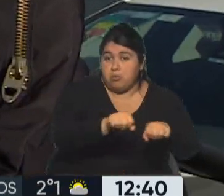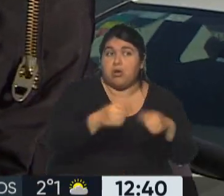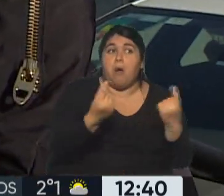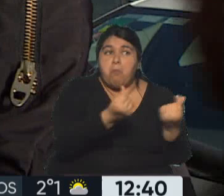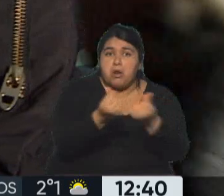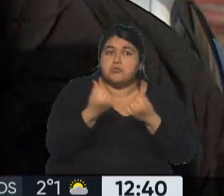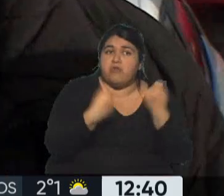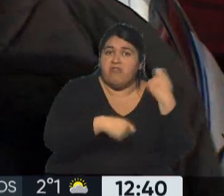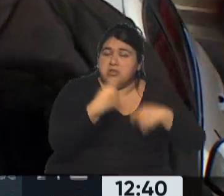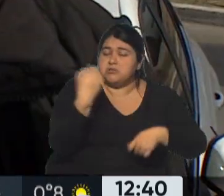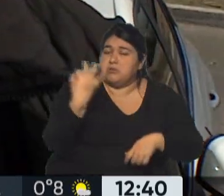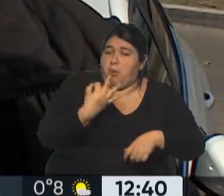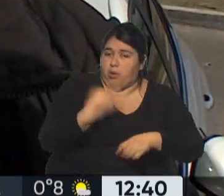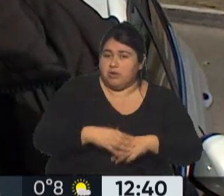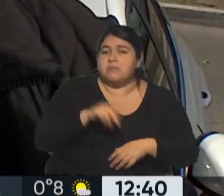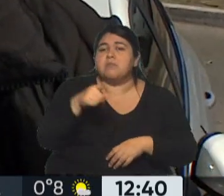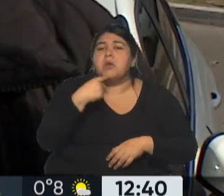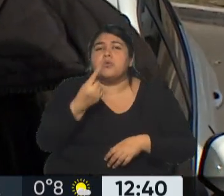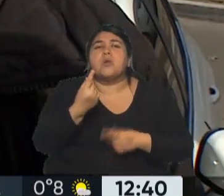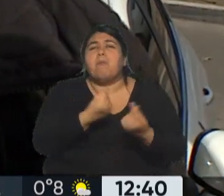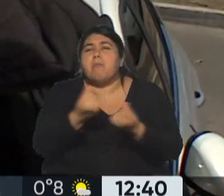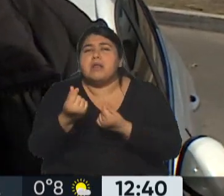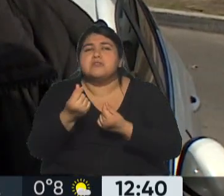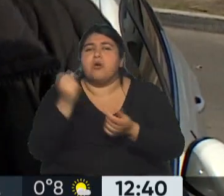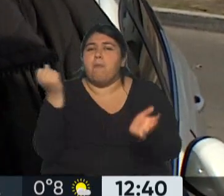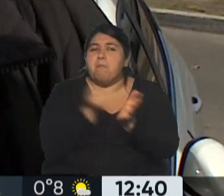buenos precios. ¿Pensó en no comprar ningún producto de la marca?